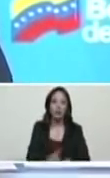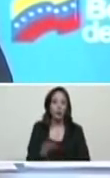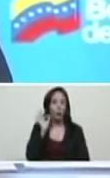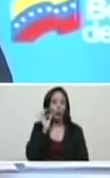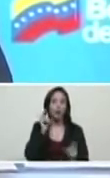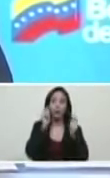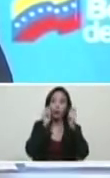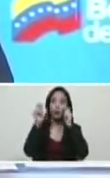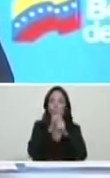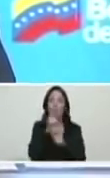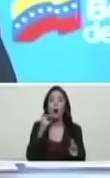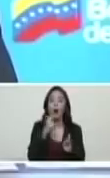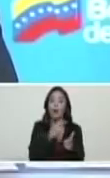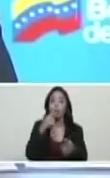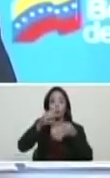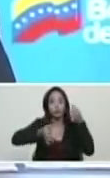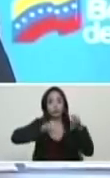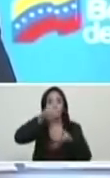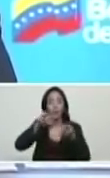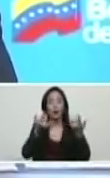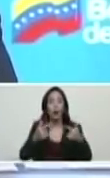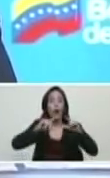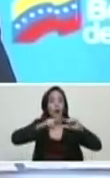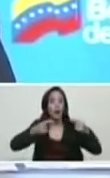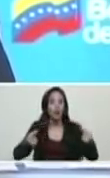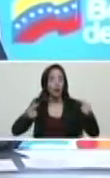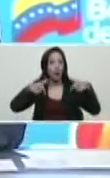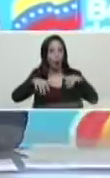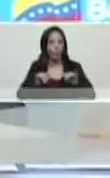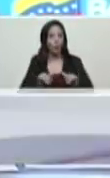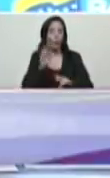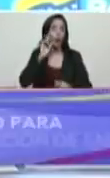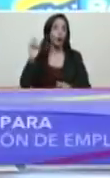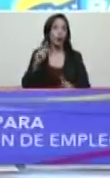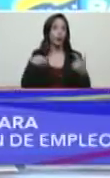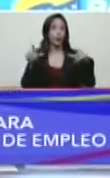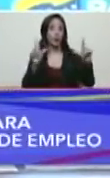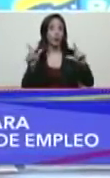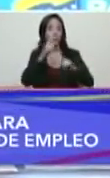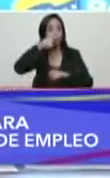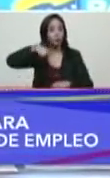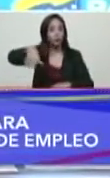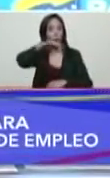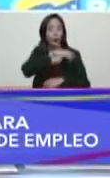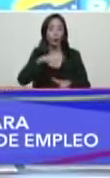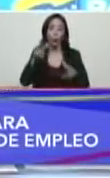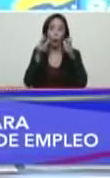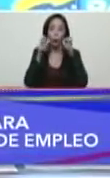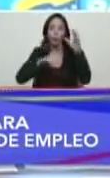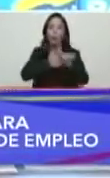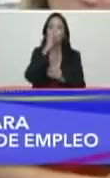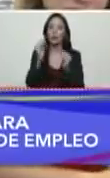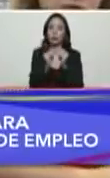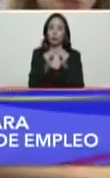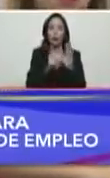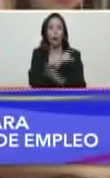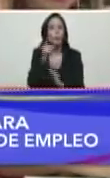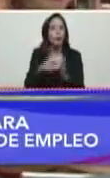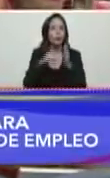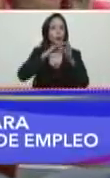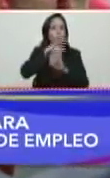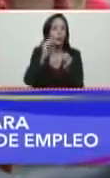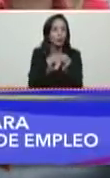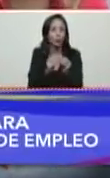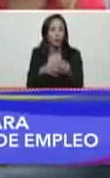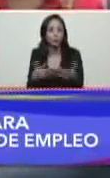me hiciera, le hiciera en cadena nacional de radio y televisión al pueblo de Venezuela un resumen, una